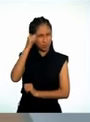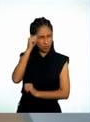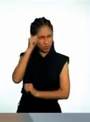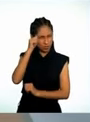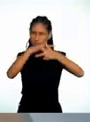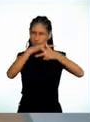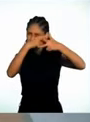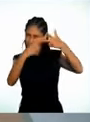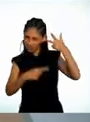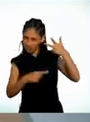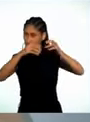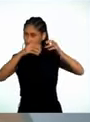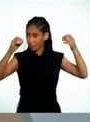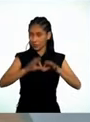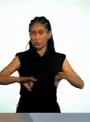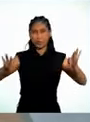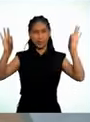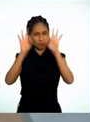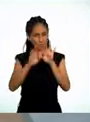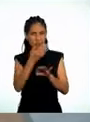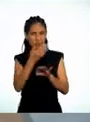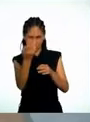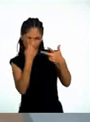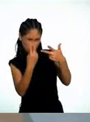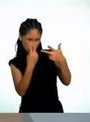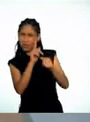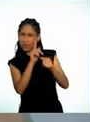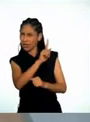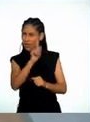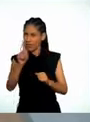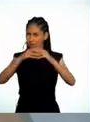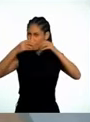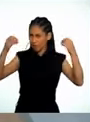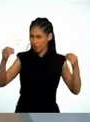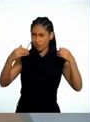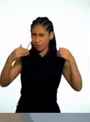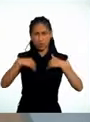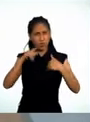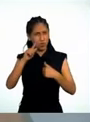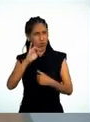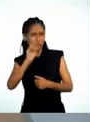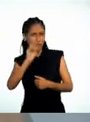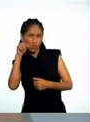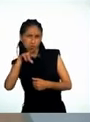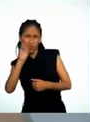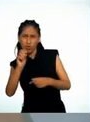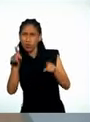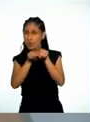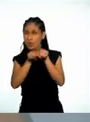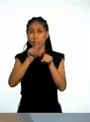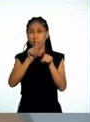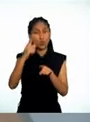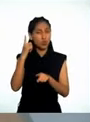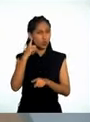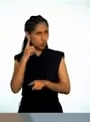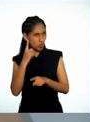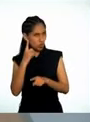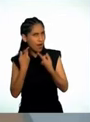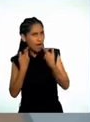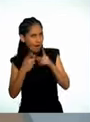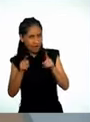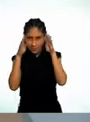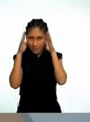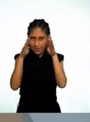tres frases importantes se dieron cuenta que cada frase tiene un icono y un sonido característico hay que poner atención